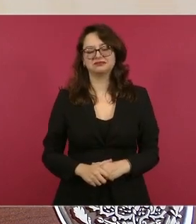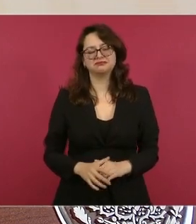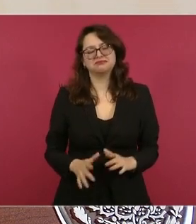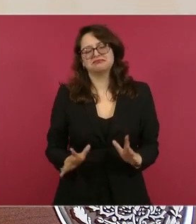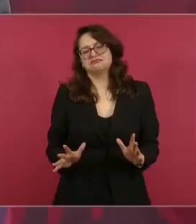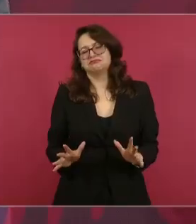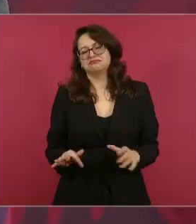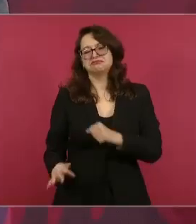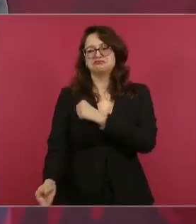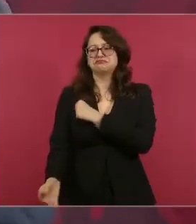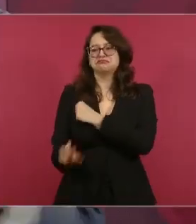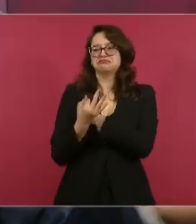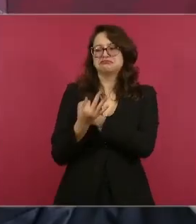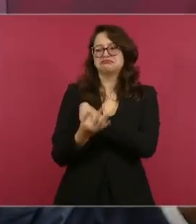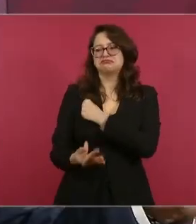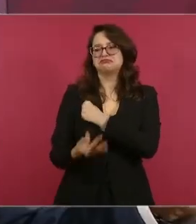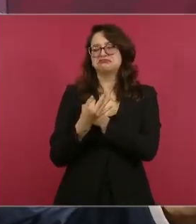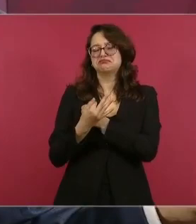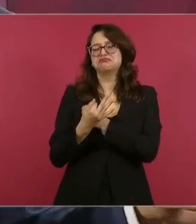Si no,